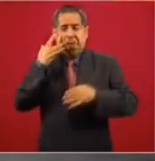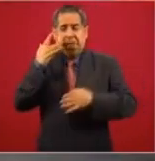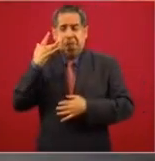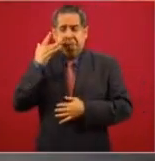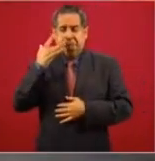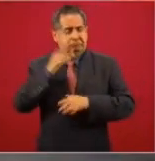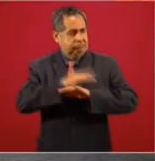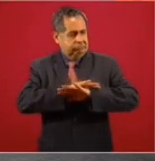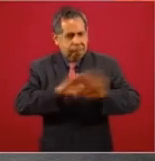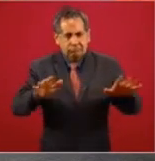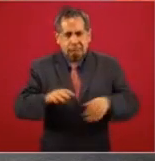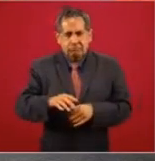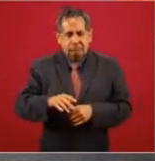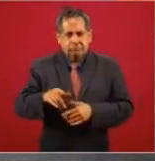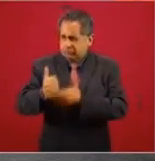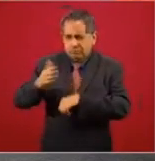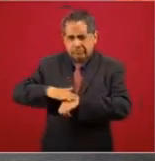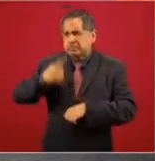ayúdennos,